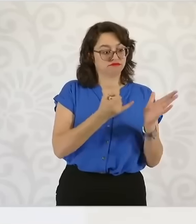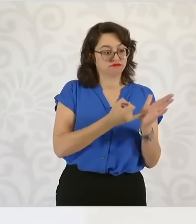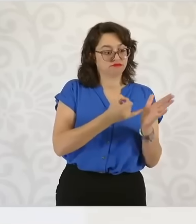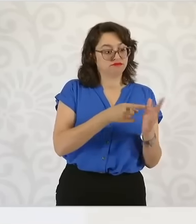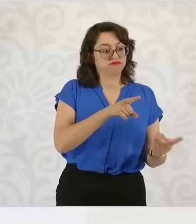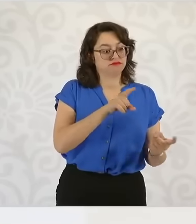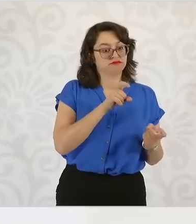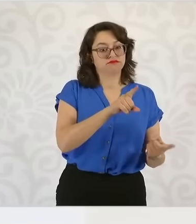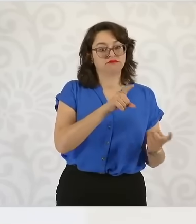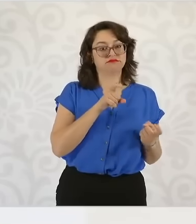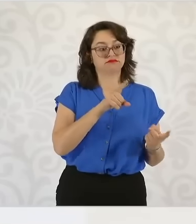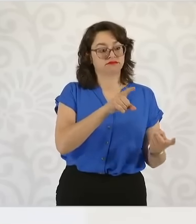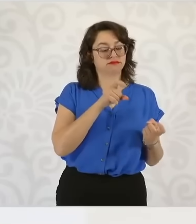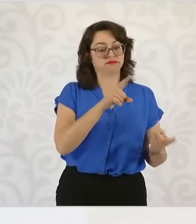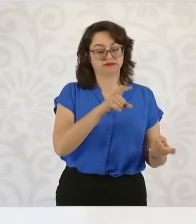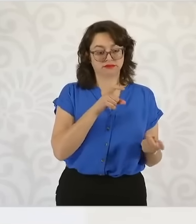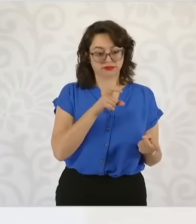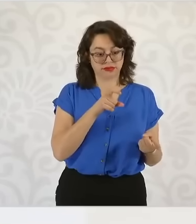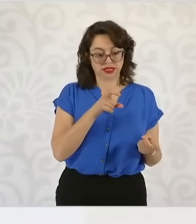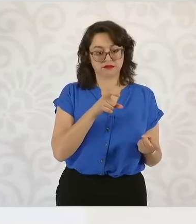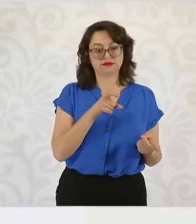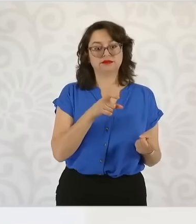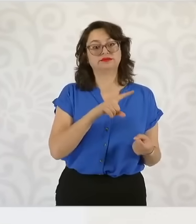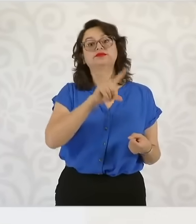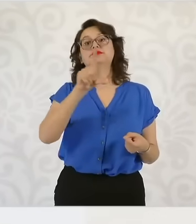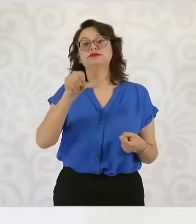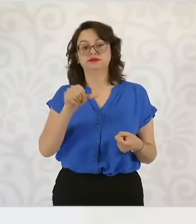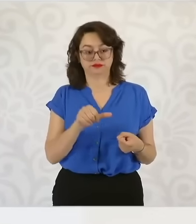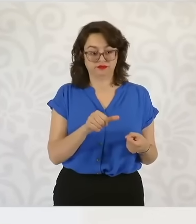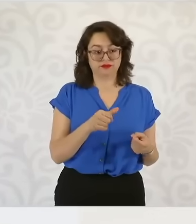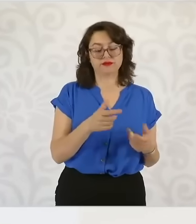impuestos, esas empresas se van a juicio